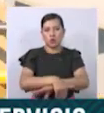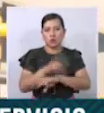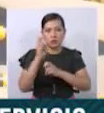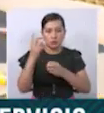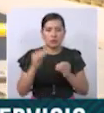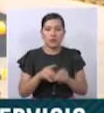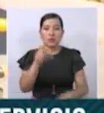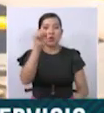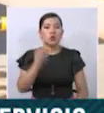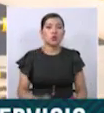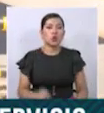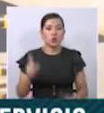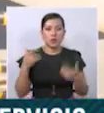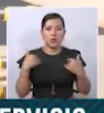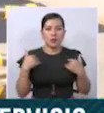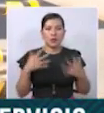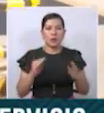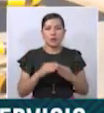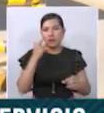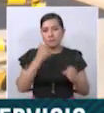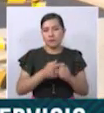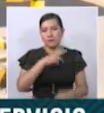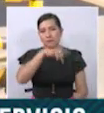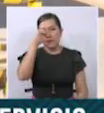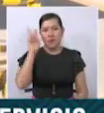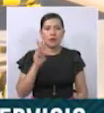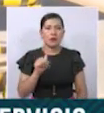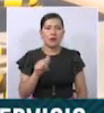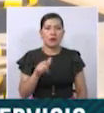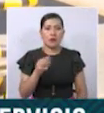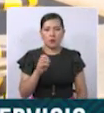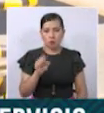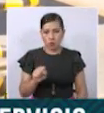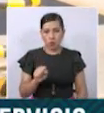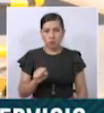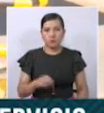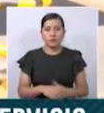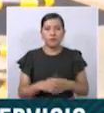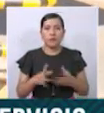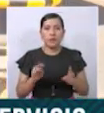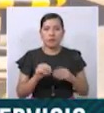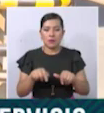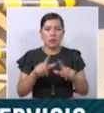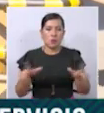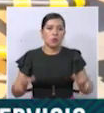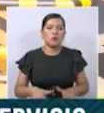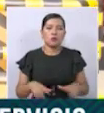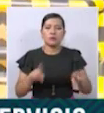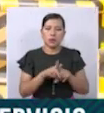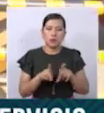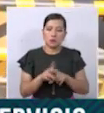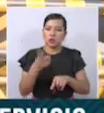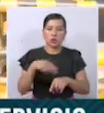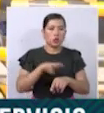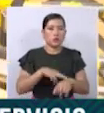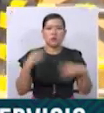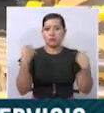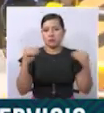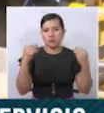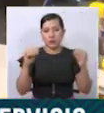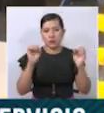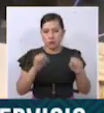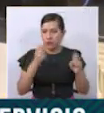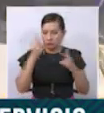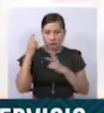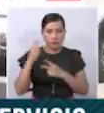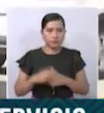sur, encontramos la estación de servicio Virgen de los Álamos, en la avenida Los Álamos, lugar donde también se normaliza la venta, como ven su